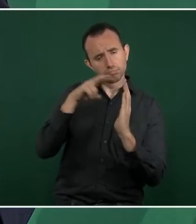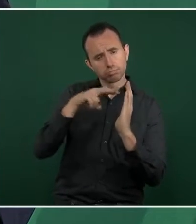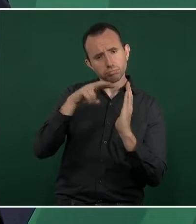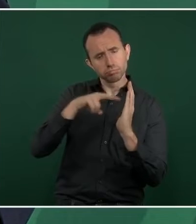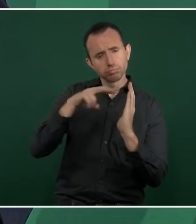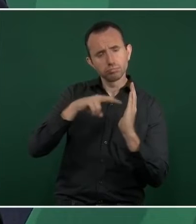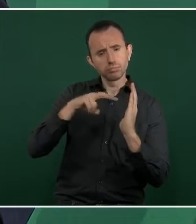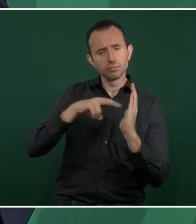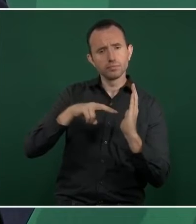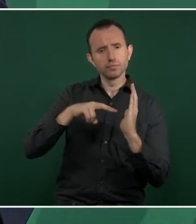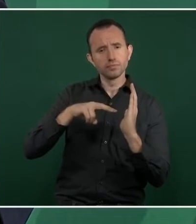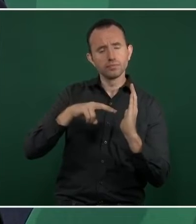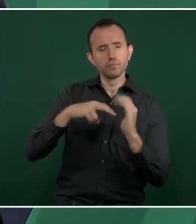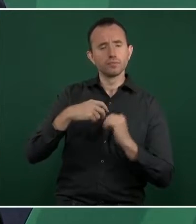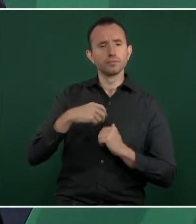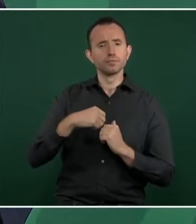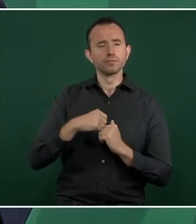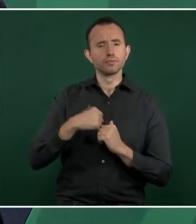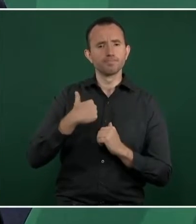y dije,